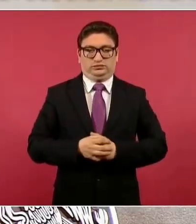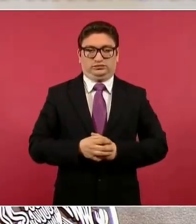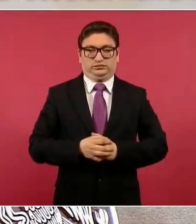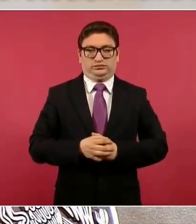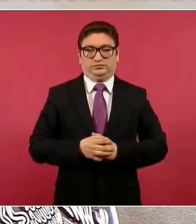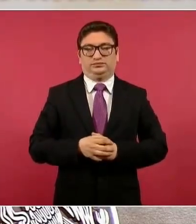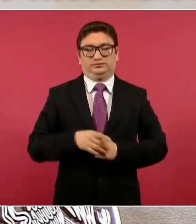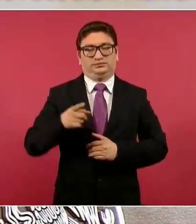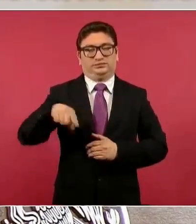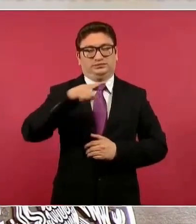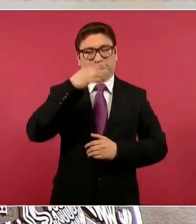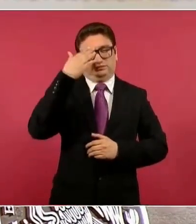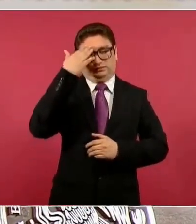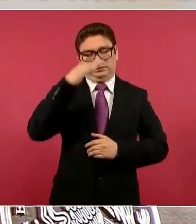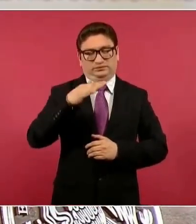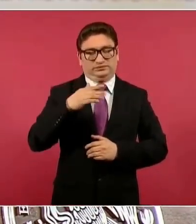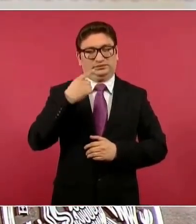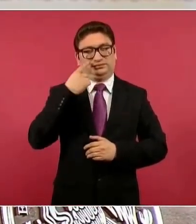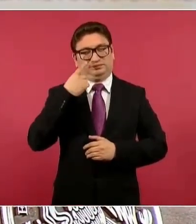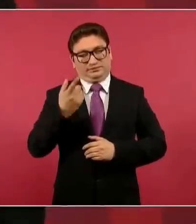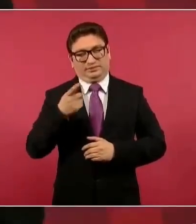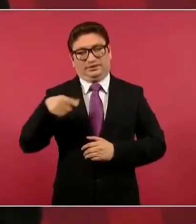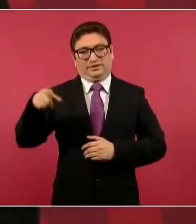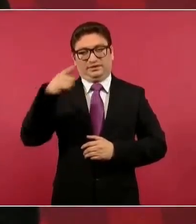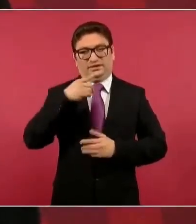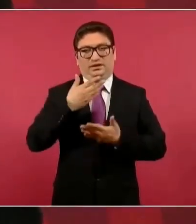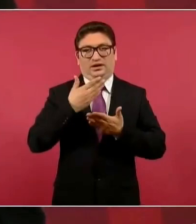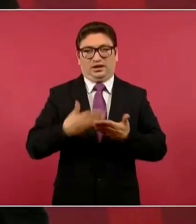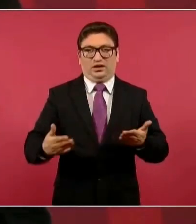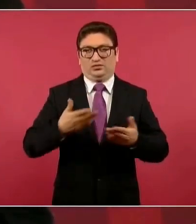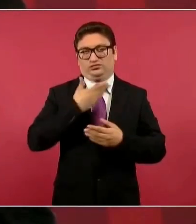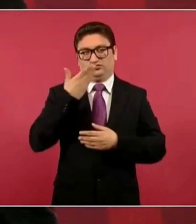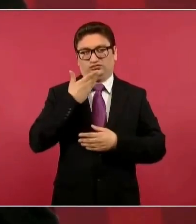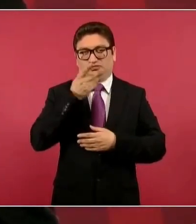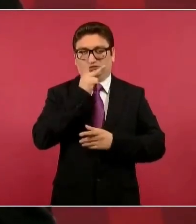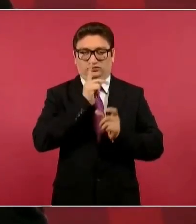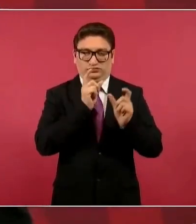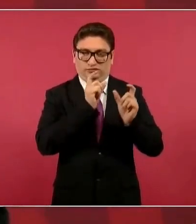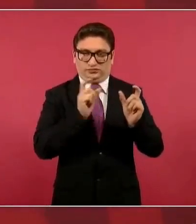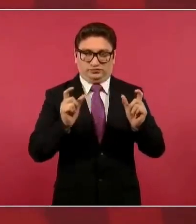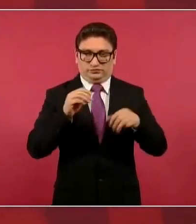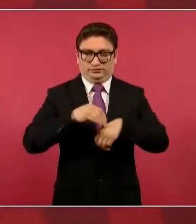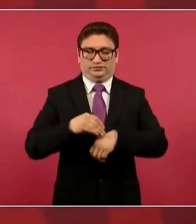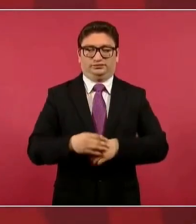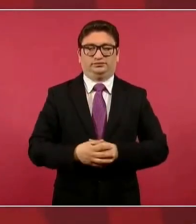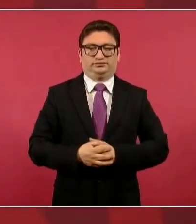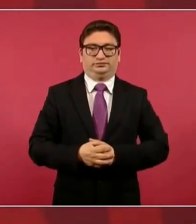Ya ven cómo se habla físico ahora, ¿no?